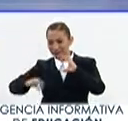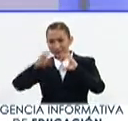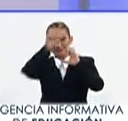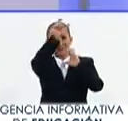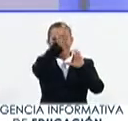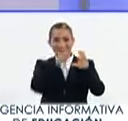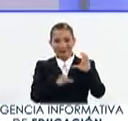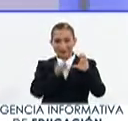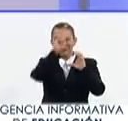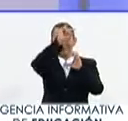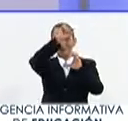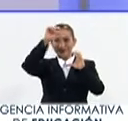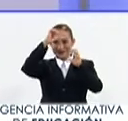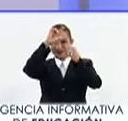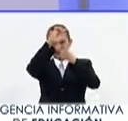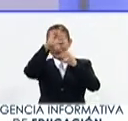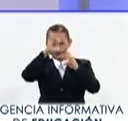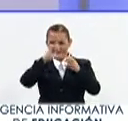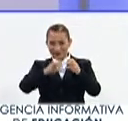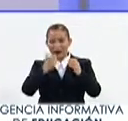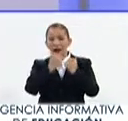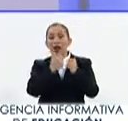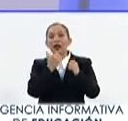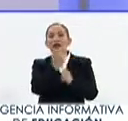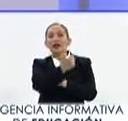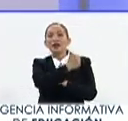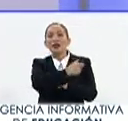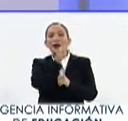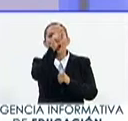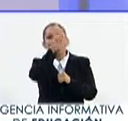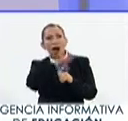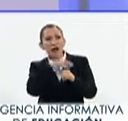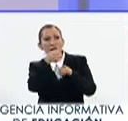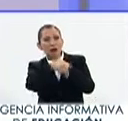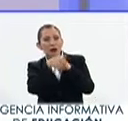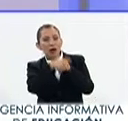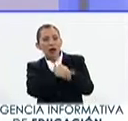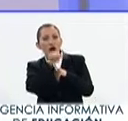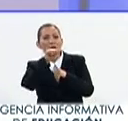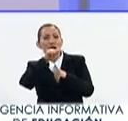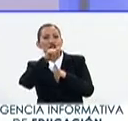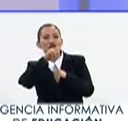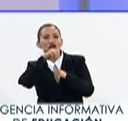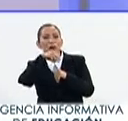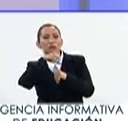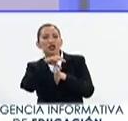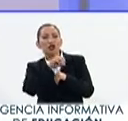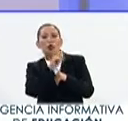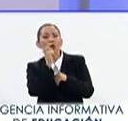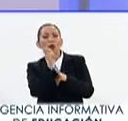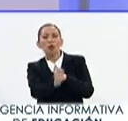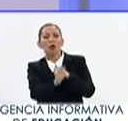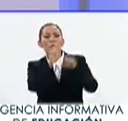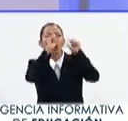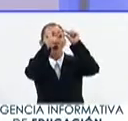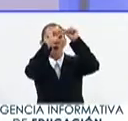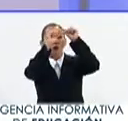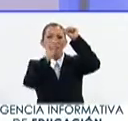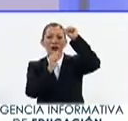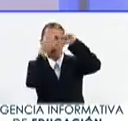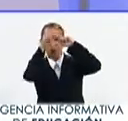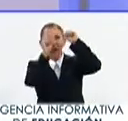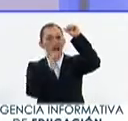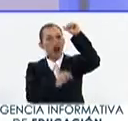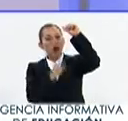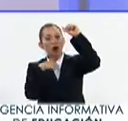de la tabla periódica, cada elemento está caracterizado por su número atómico. El número atómico es